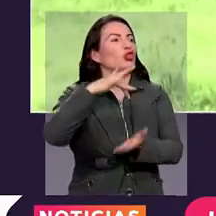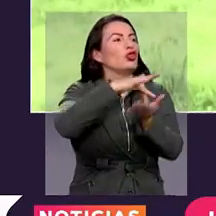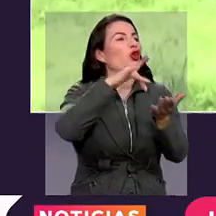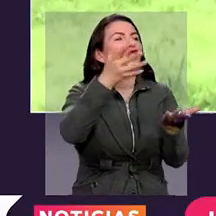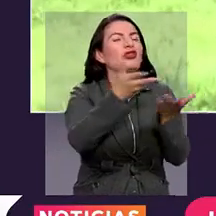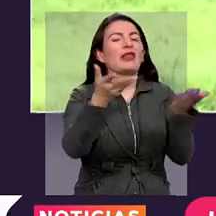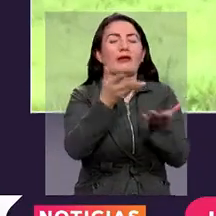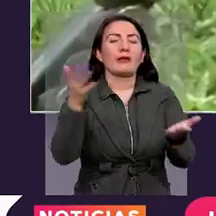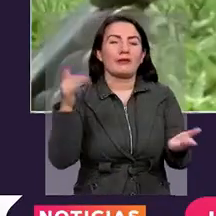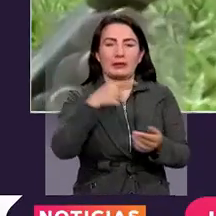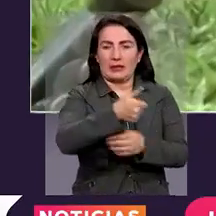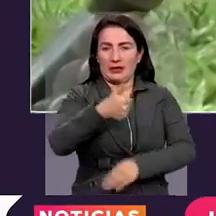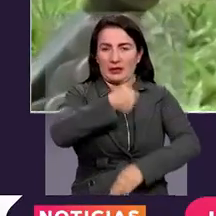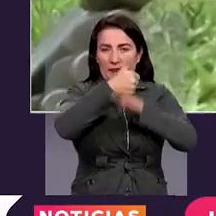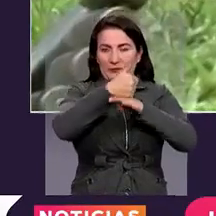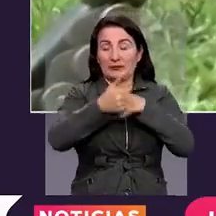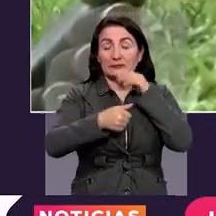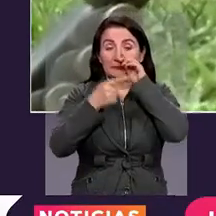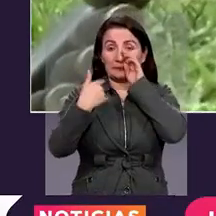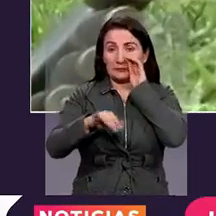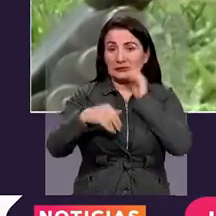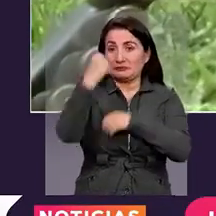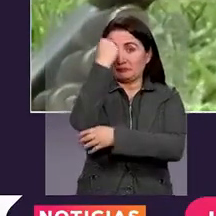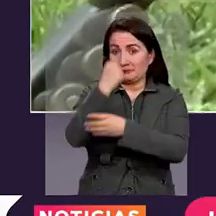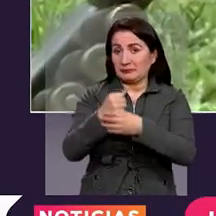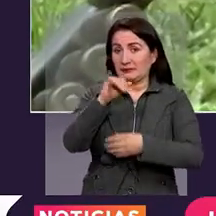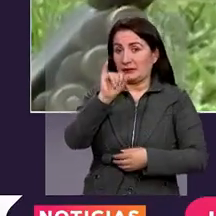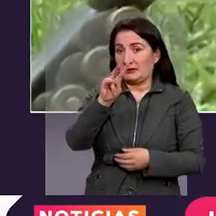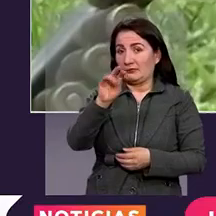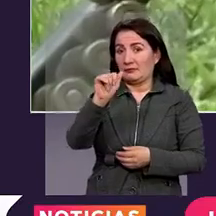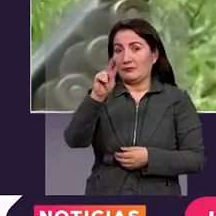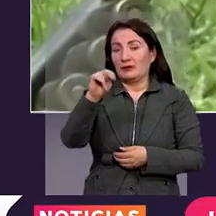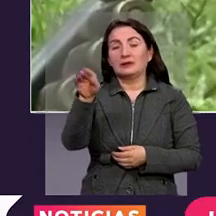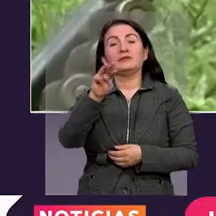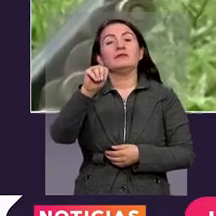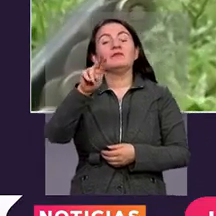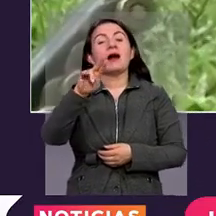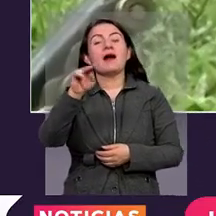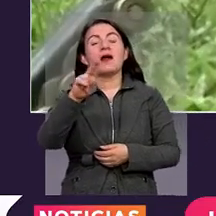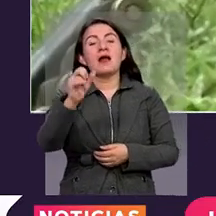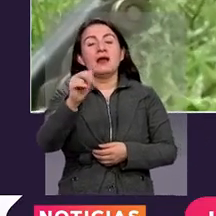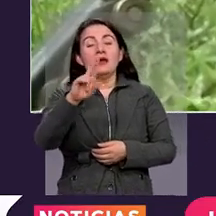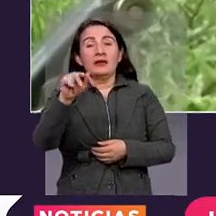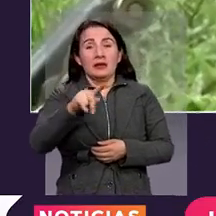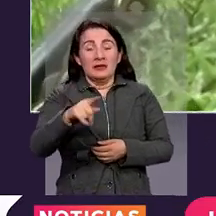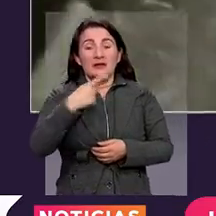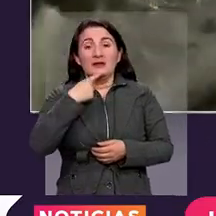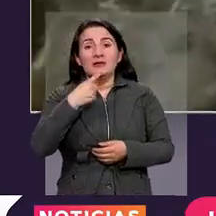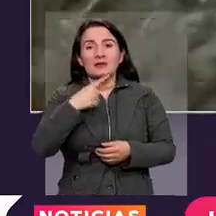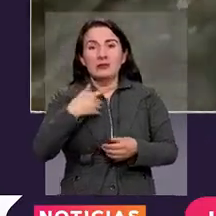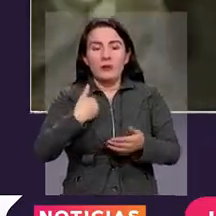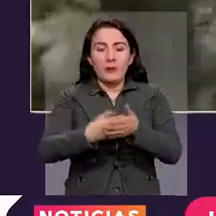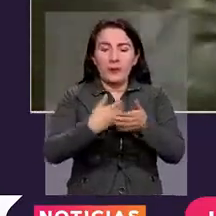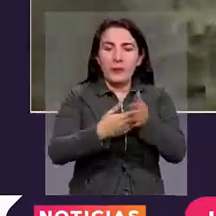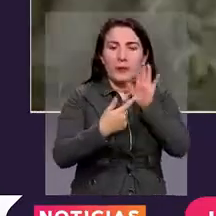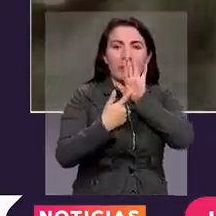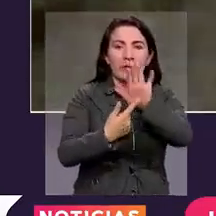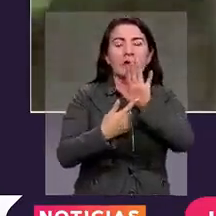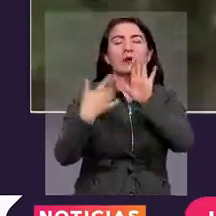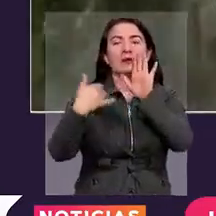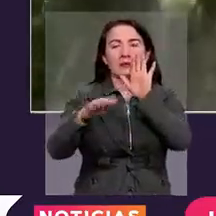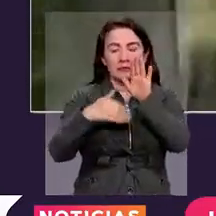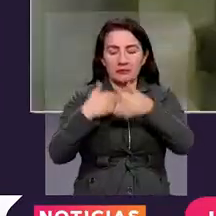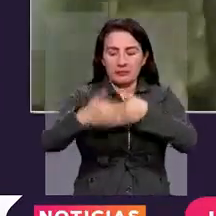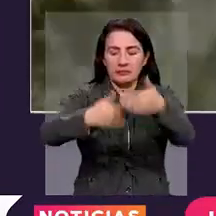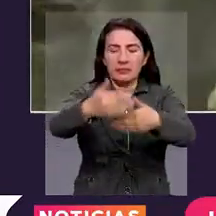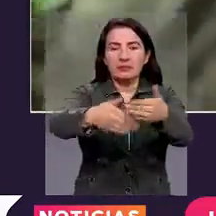estos cabecillas. En la caída de Iván Márquez, en la medida en que se confirme que todo parece indicar que va en la